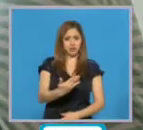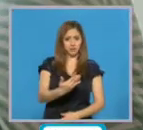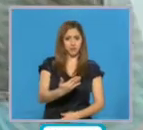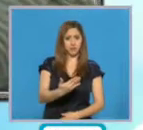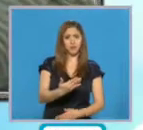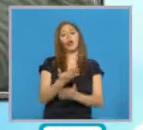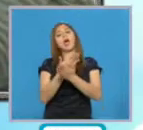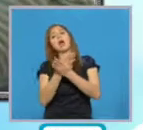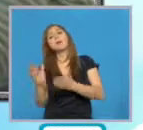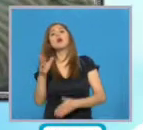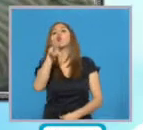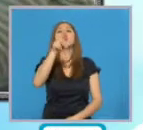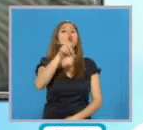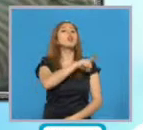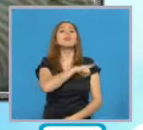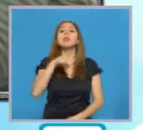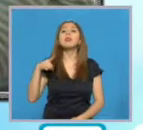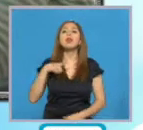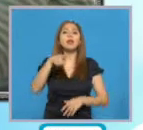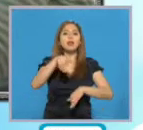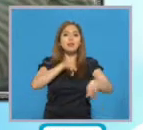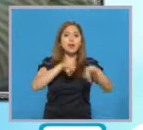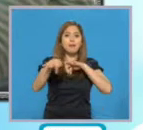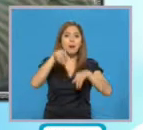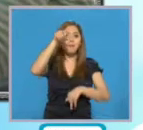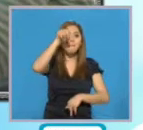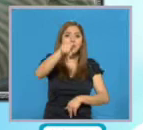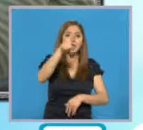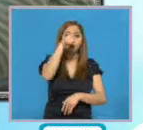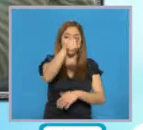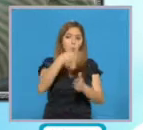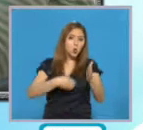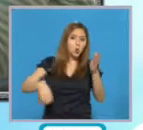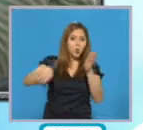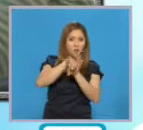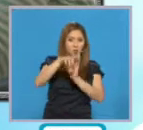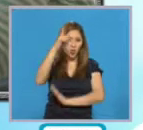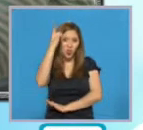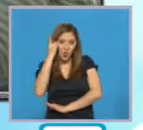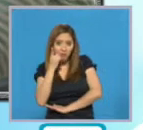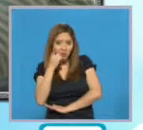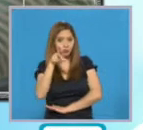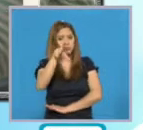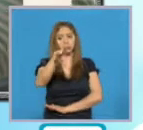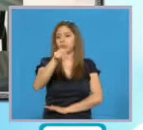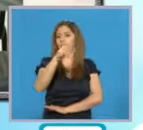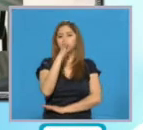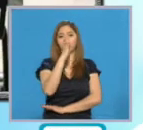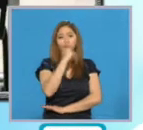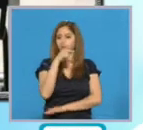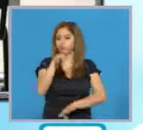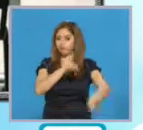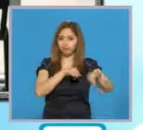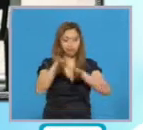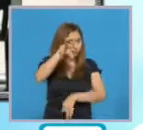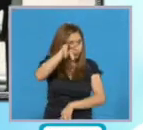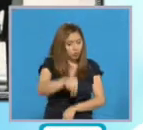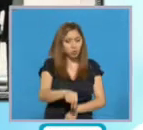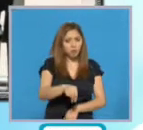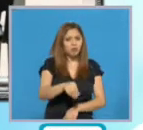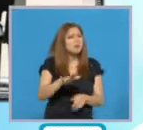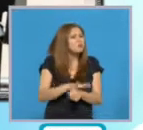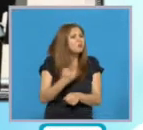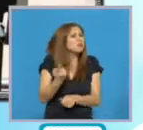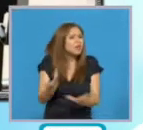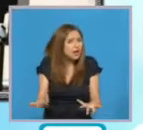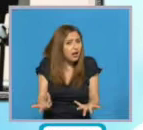cosa, no debes de trabajar jamás en tu habitación. En donde duermes, no puedes trabajar. Ok. ¿Por qué?